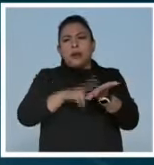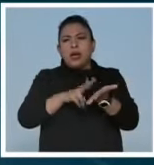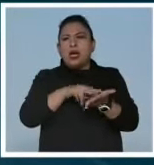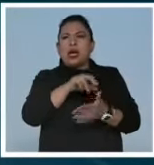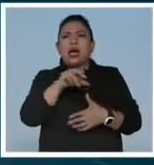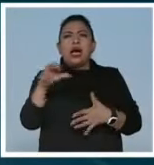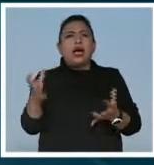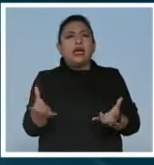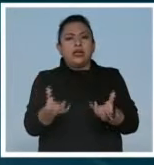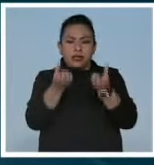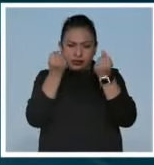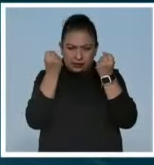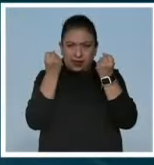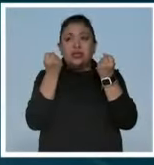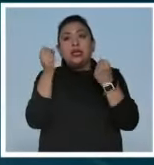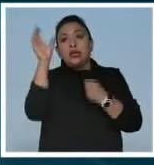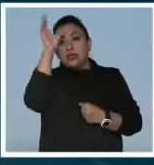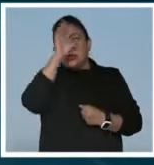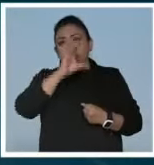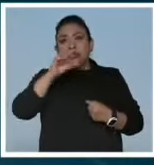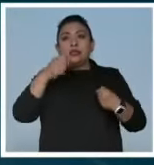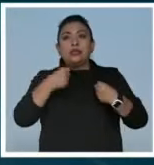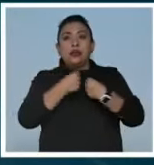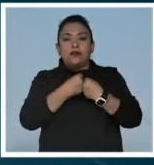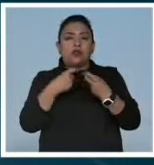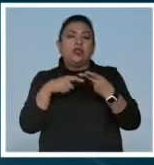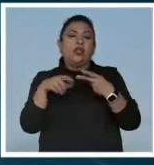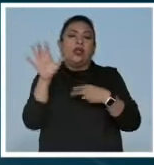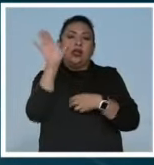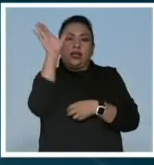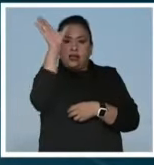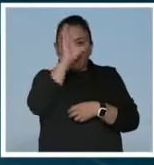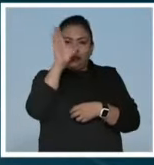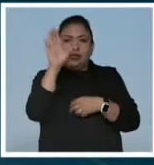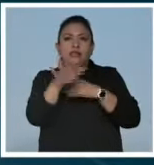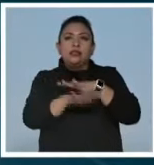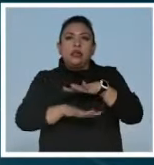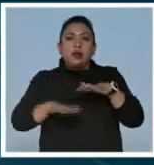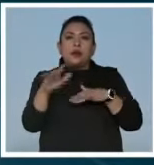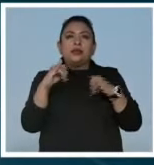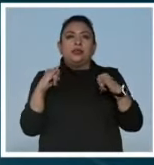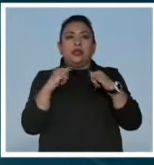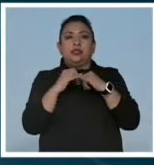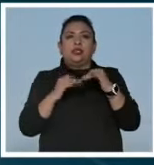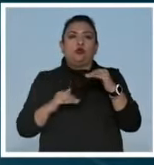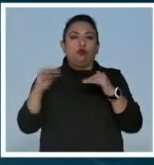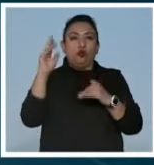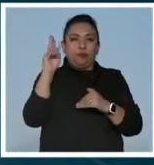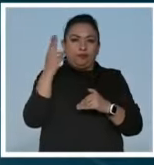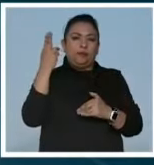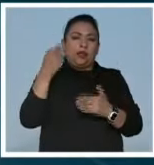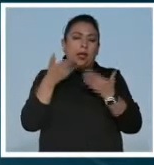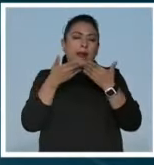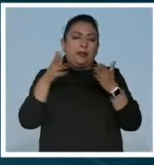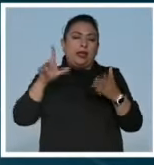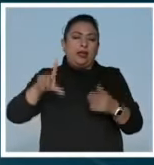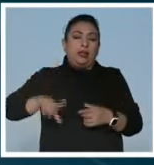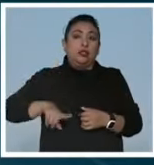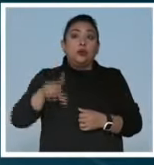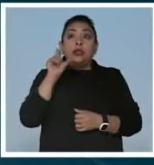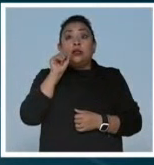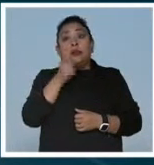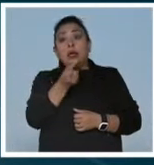a rescatar la ciencia de frontera, la ciencia básica en nuestras instituciones de educación superior, públicas preponderantemente, pero